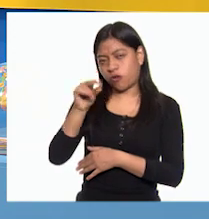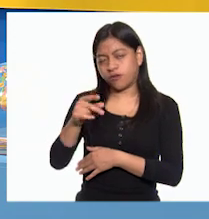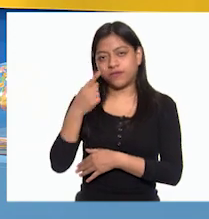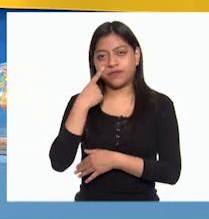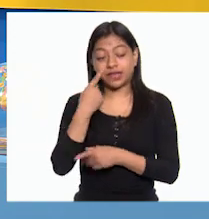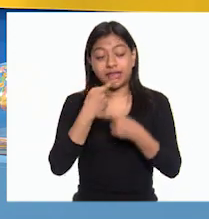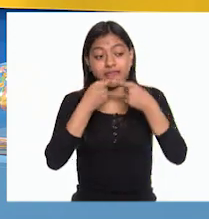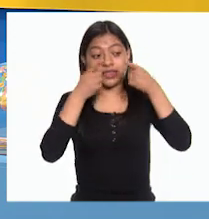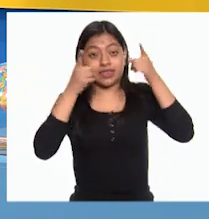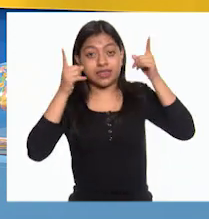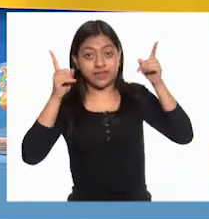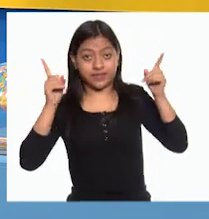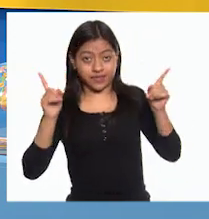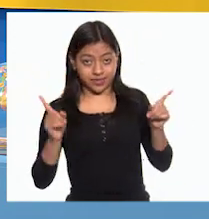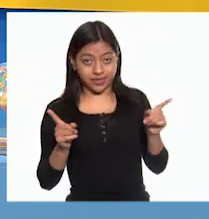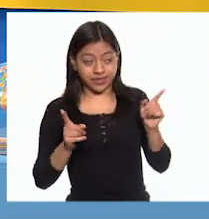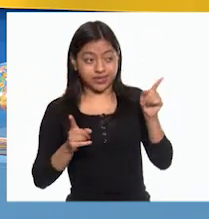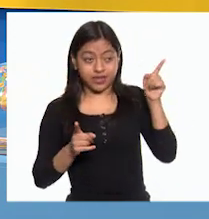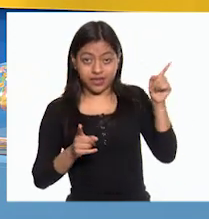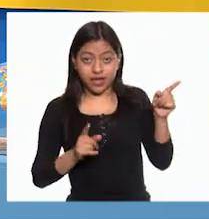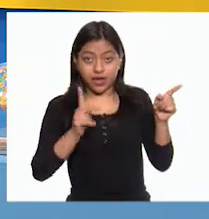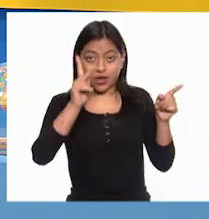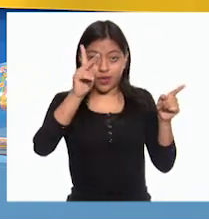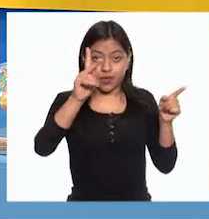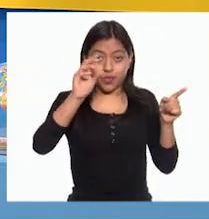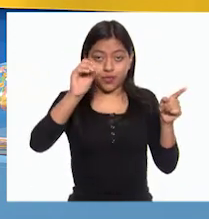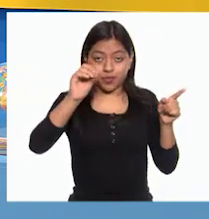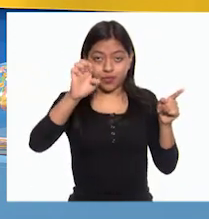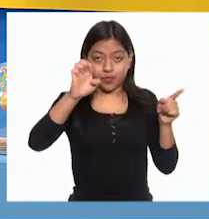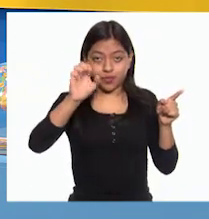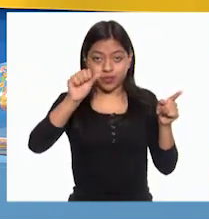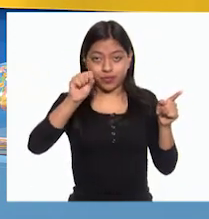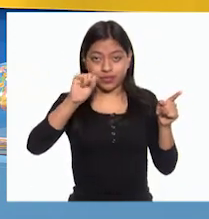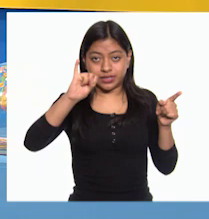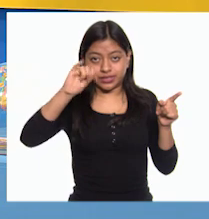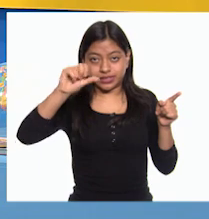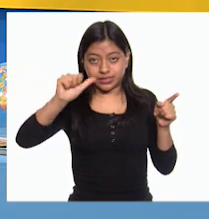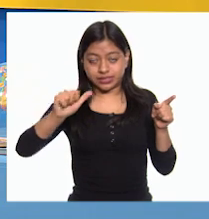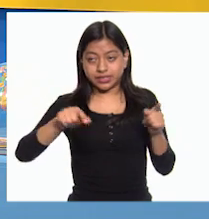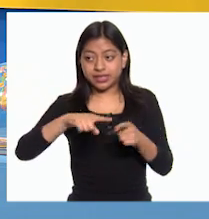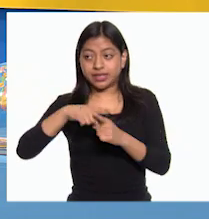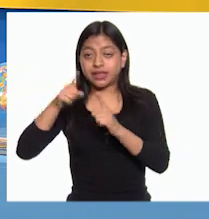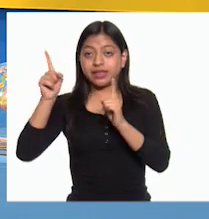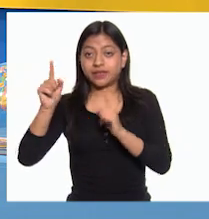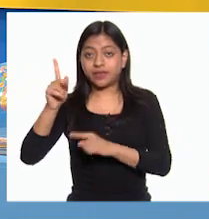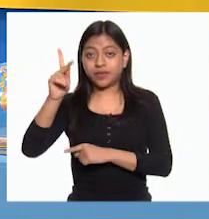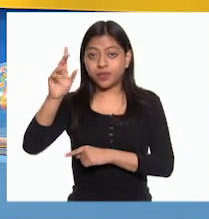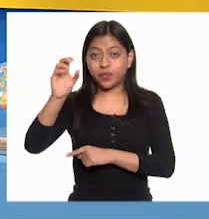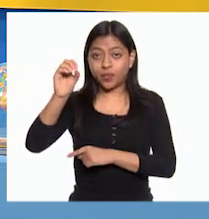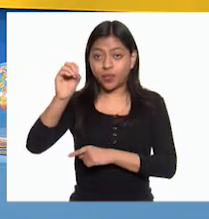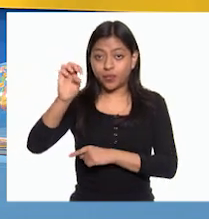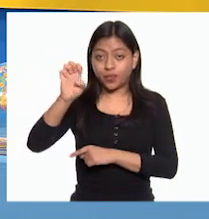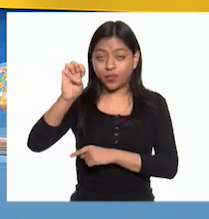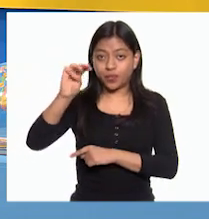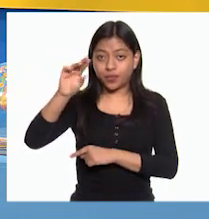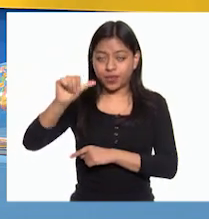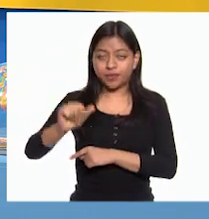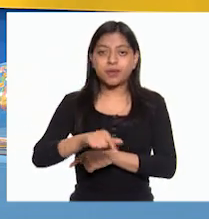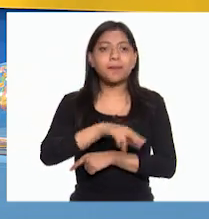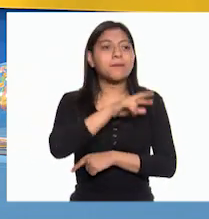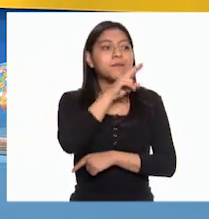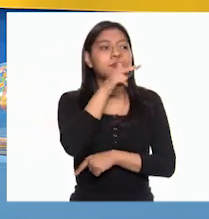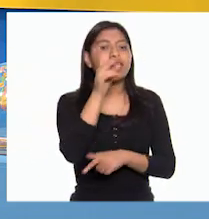poesía como sinónimo de poema sí es preferible, porque es más preciso emplear la palabra poesía para